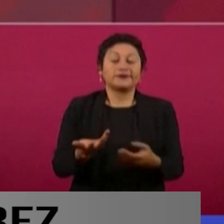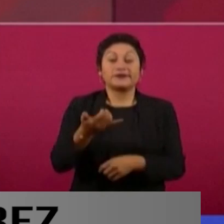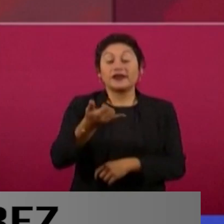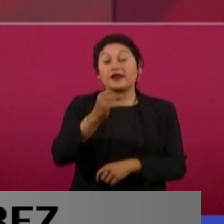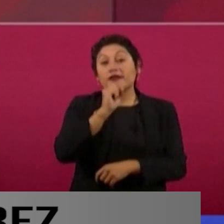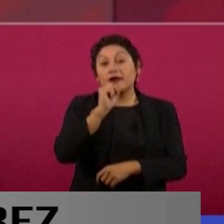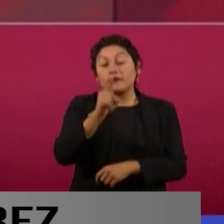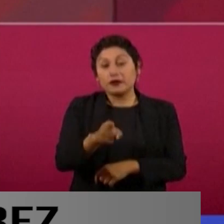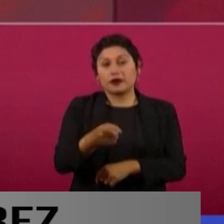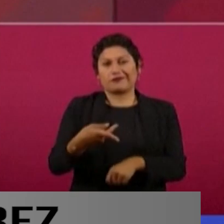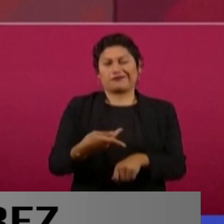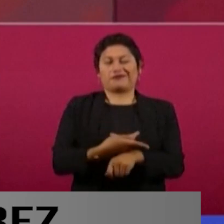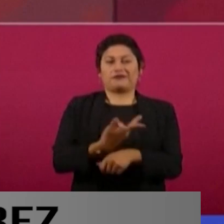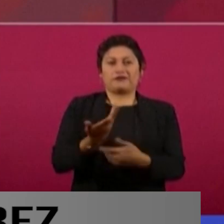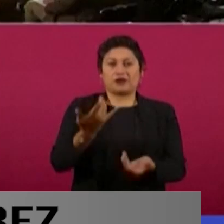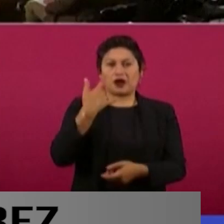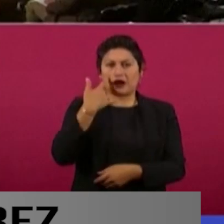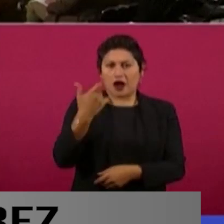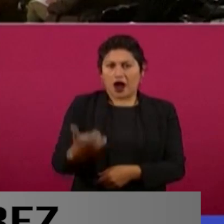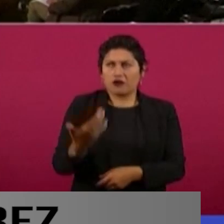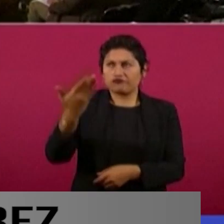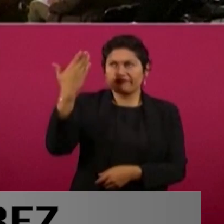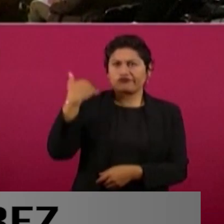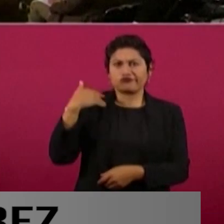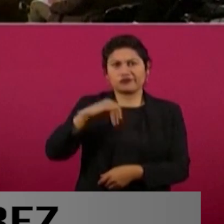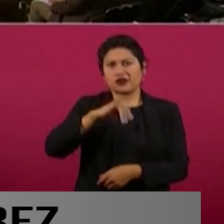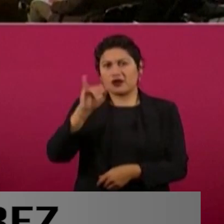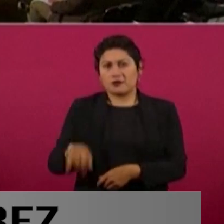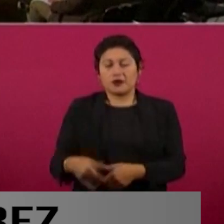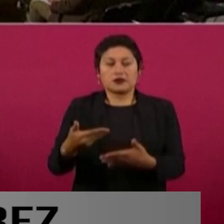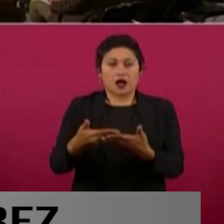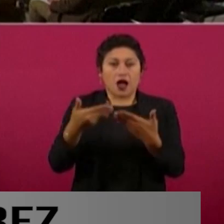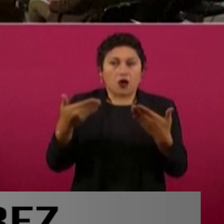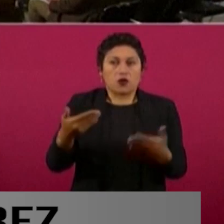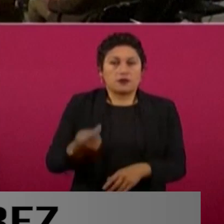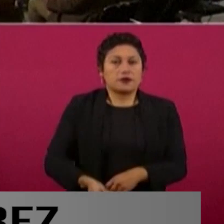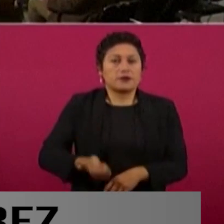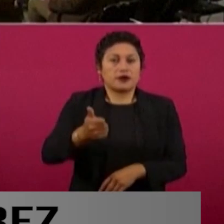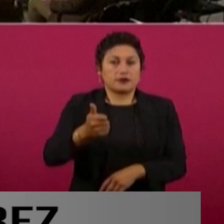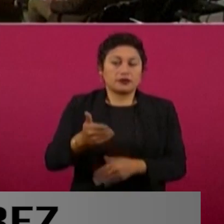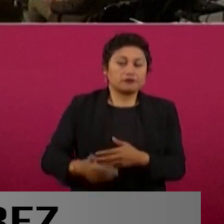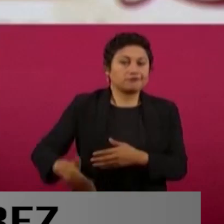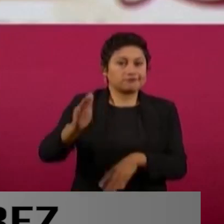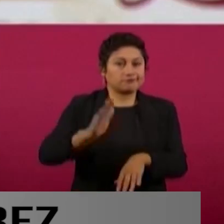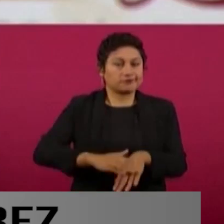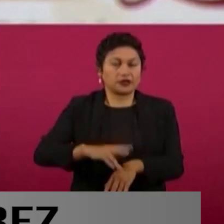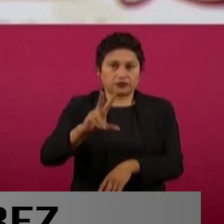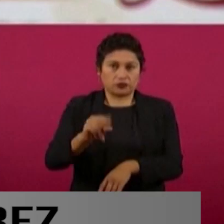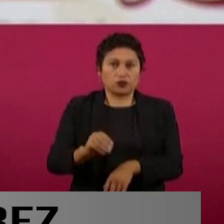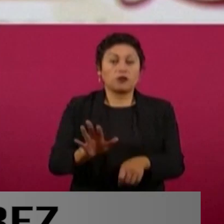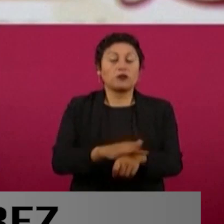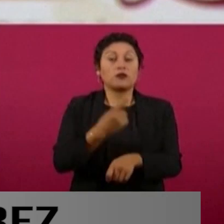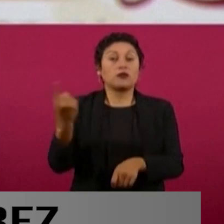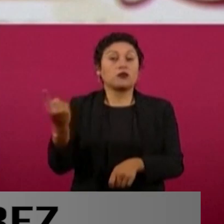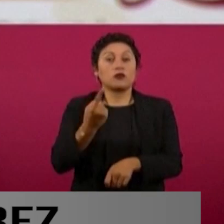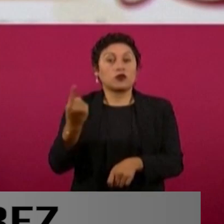había presentado y ojalá no se repita, porque se agredió a